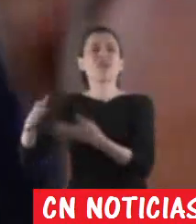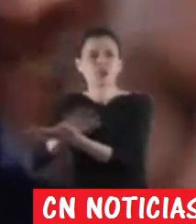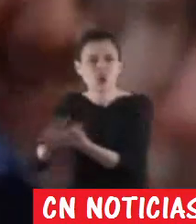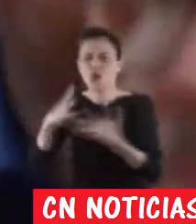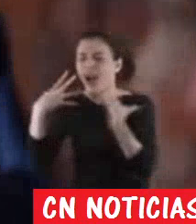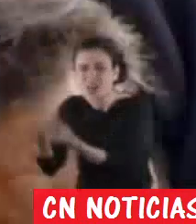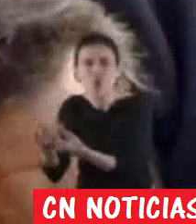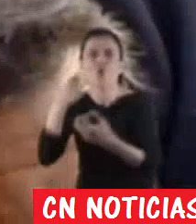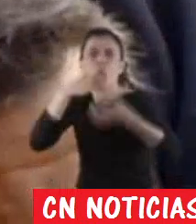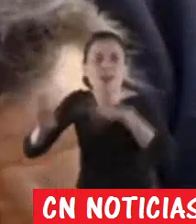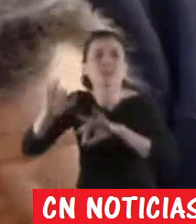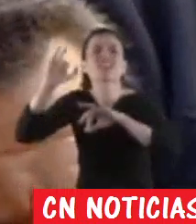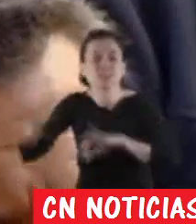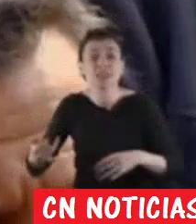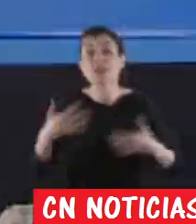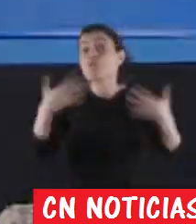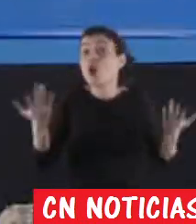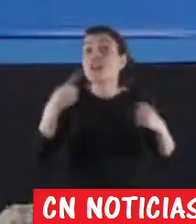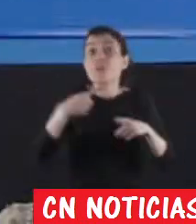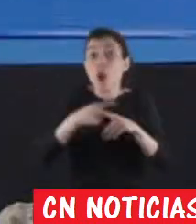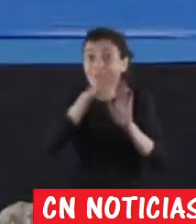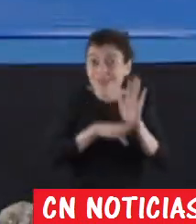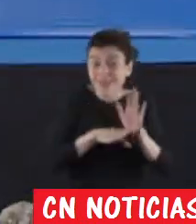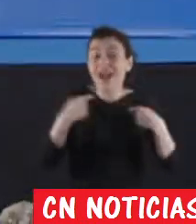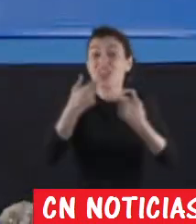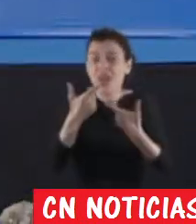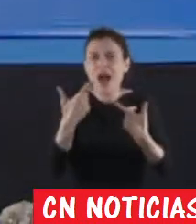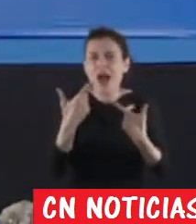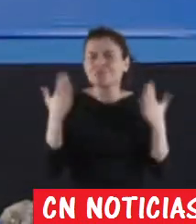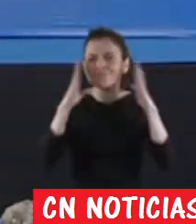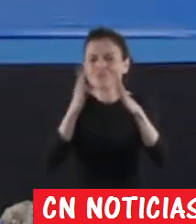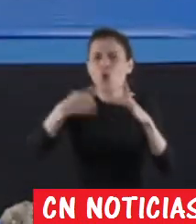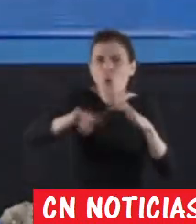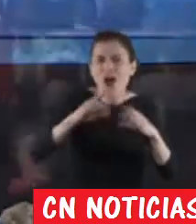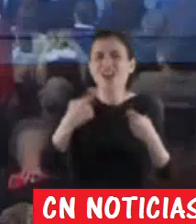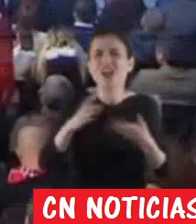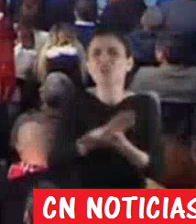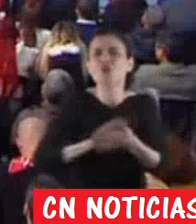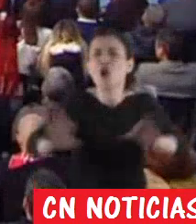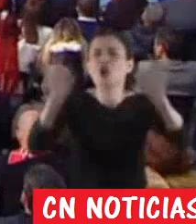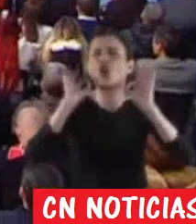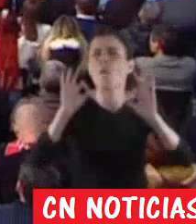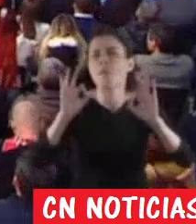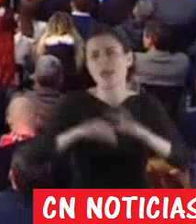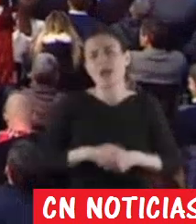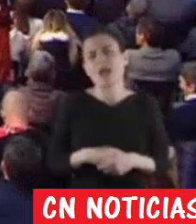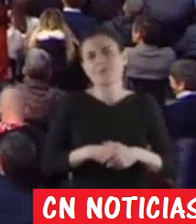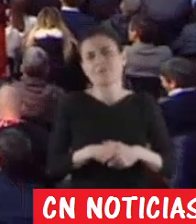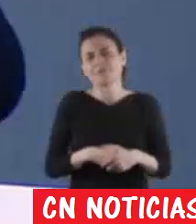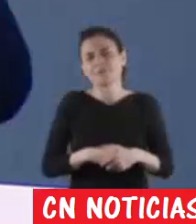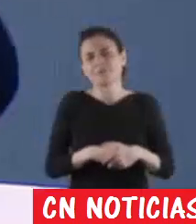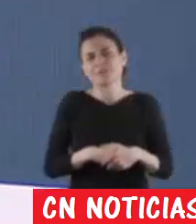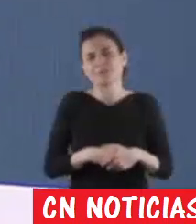eso esta política tiene que ver, para completar simplemente lo que decía Matías,